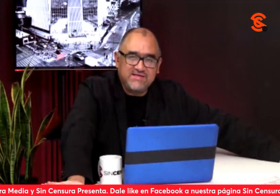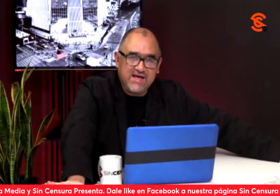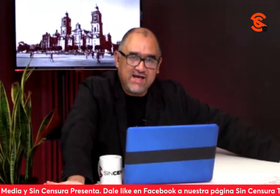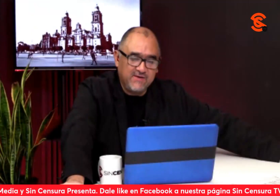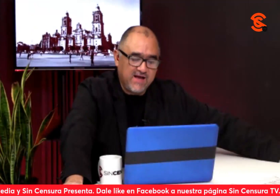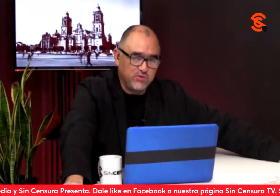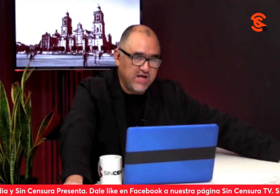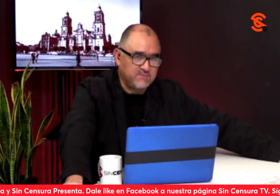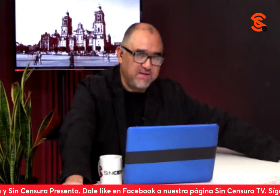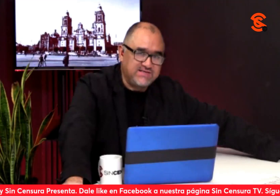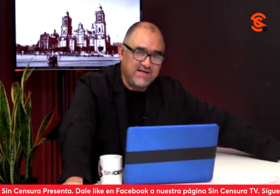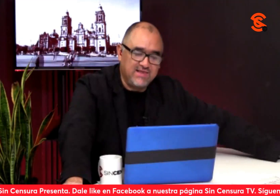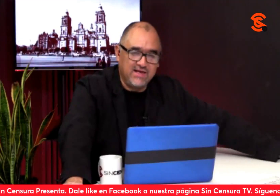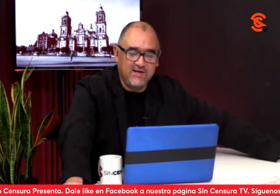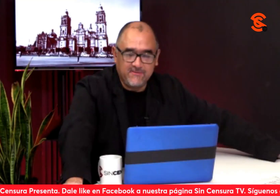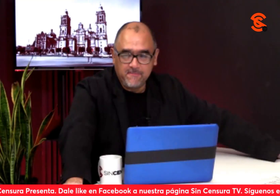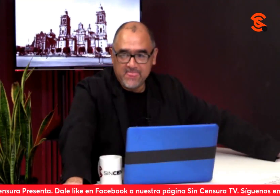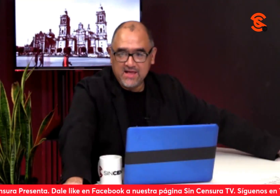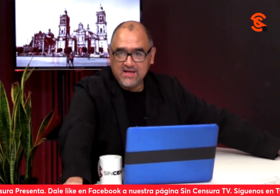una especie